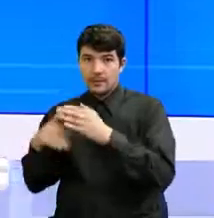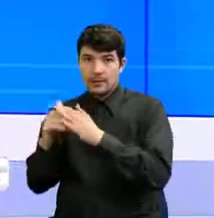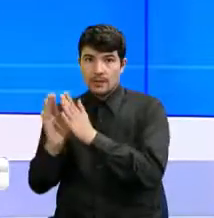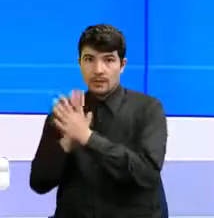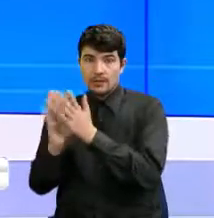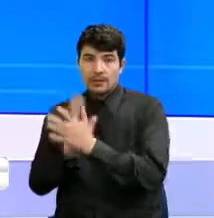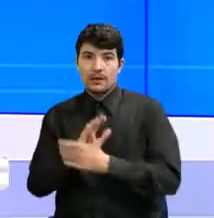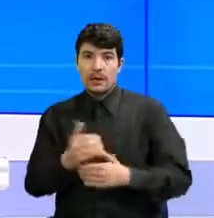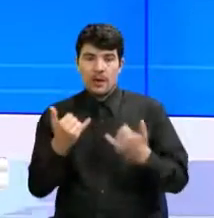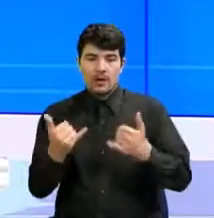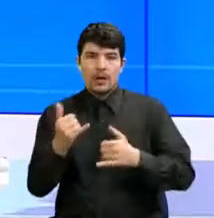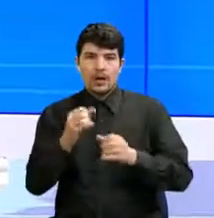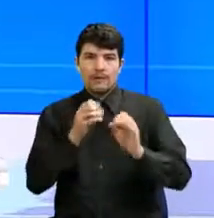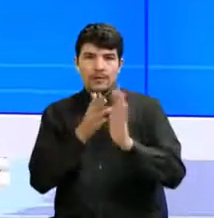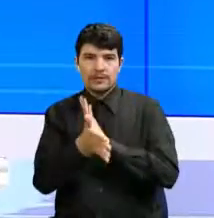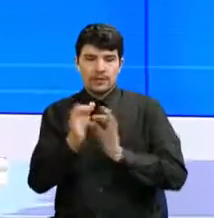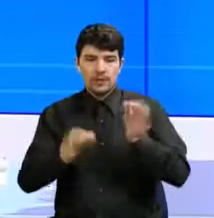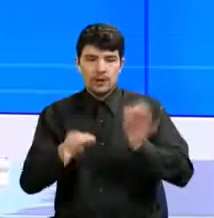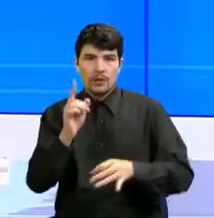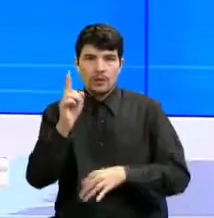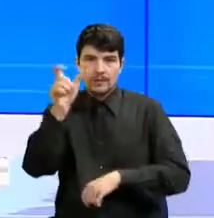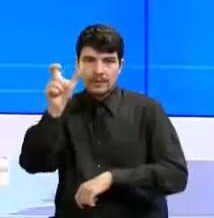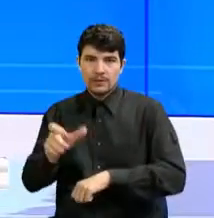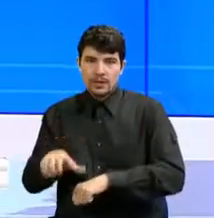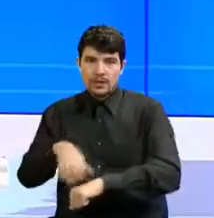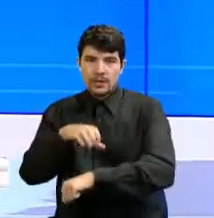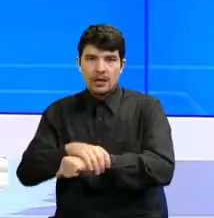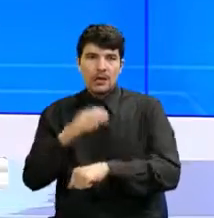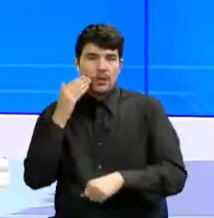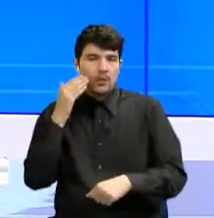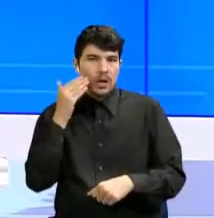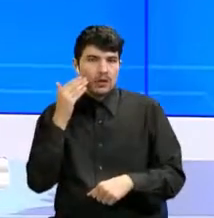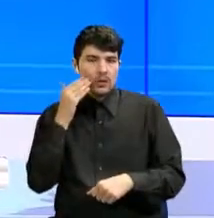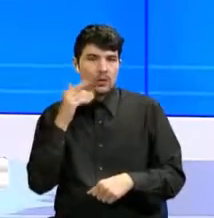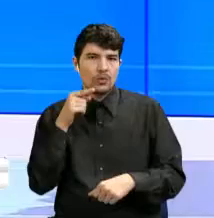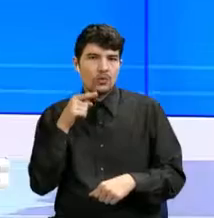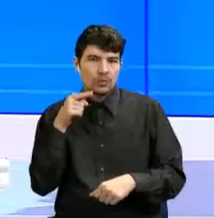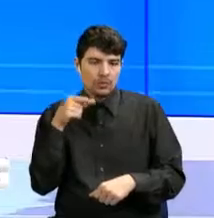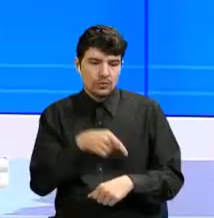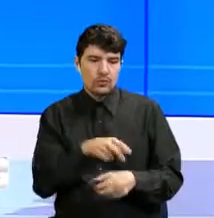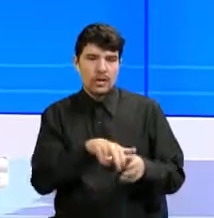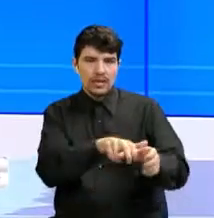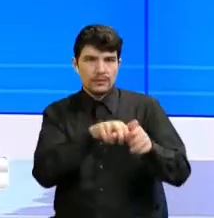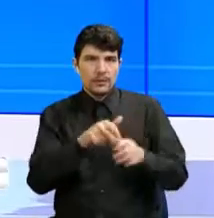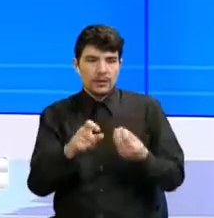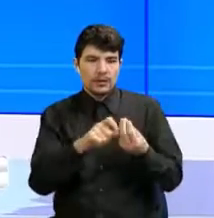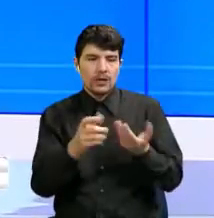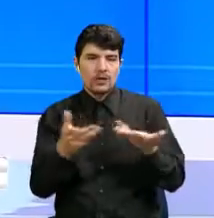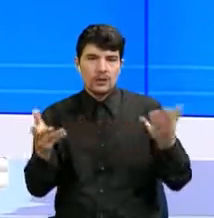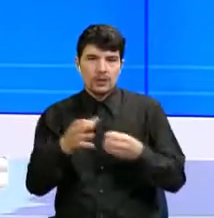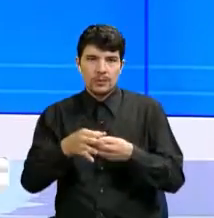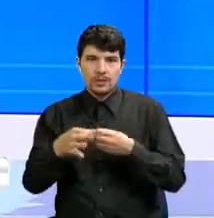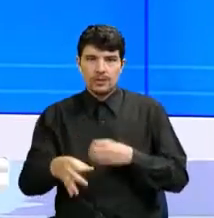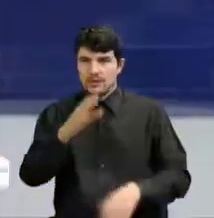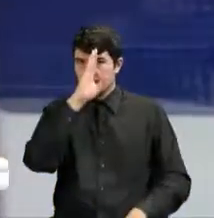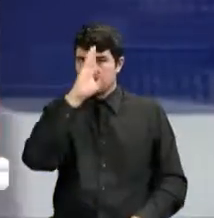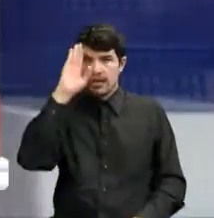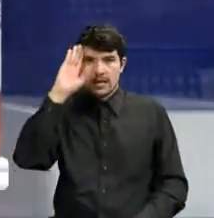Vamos ahora con información judicial. Una persona fue capturada cuando portaba varias papeletas de bazuco. El hecho sucedió en San Gil.